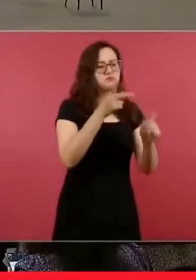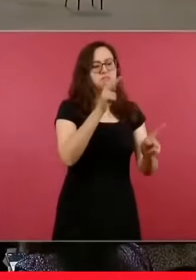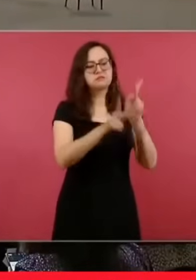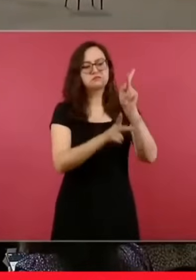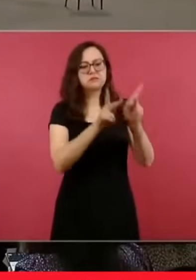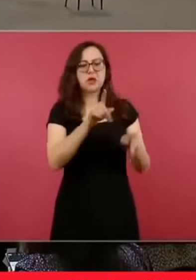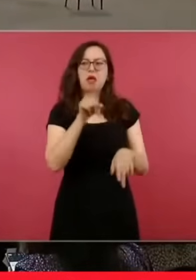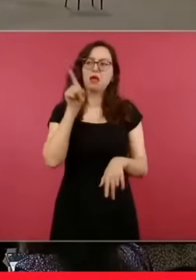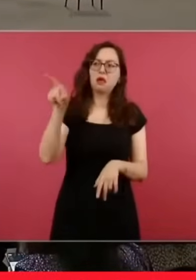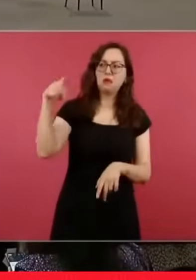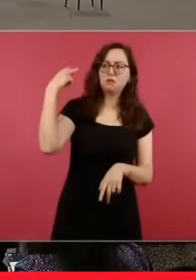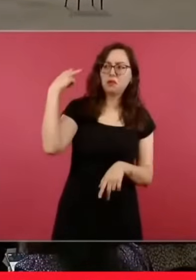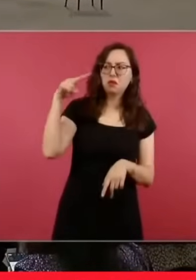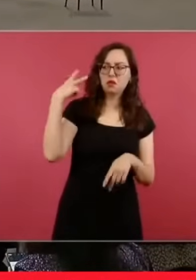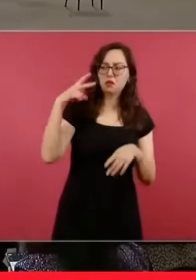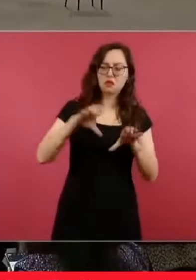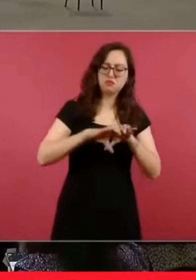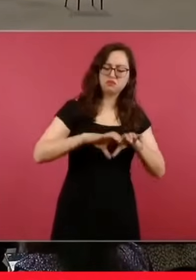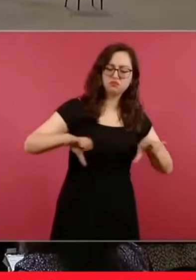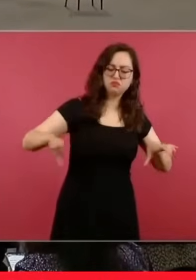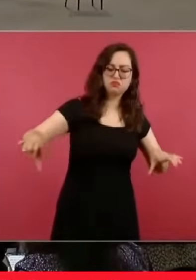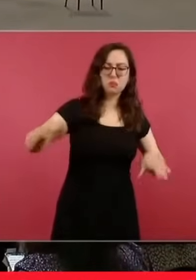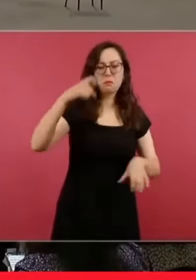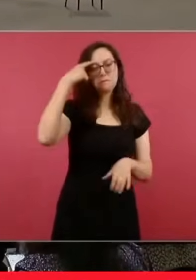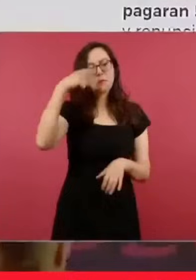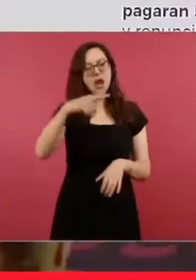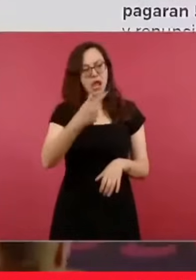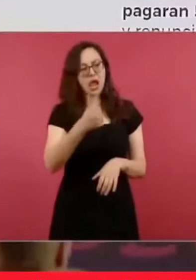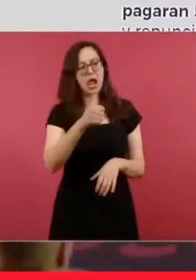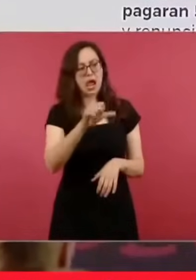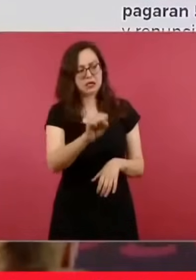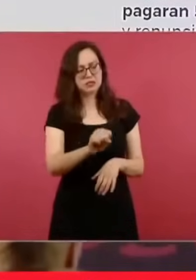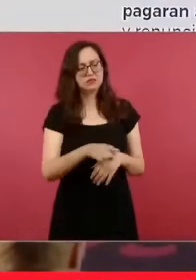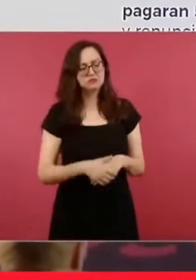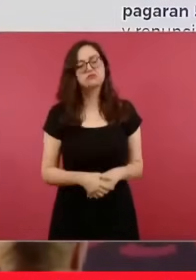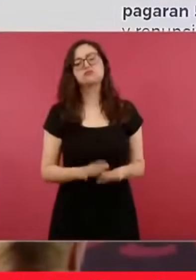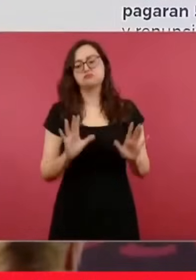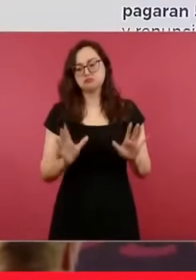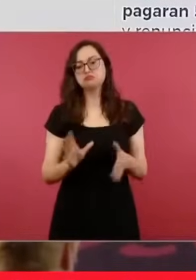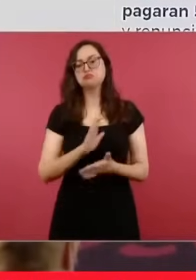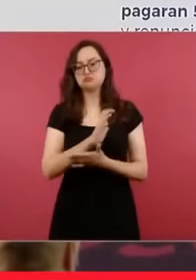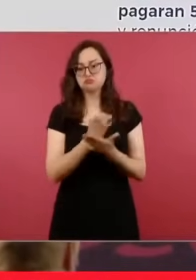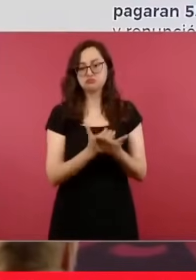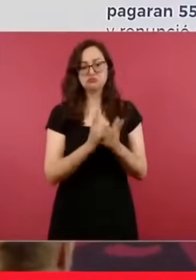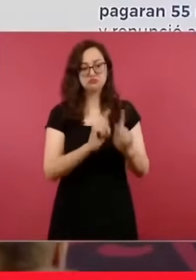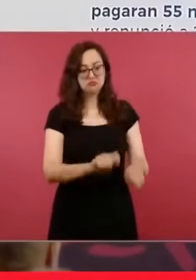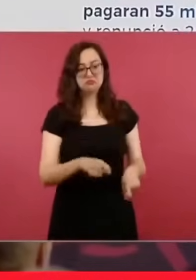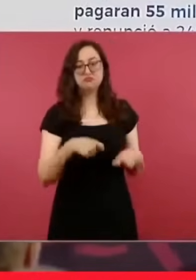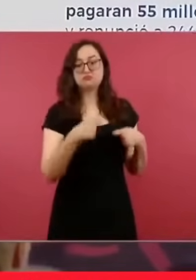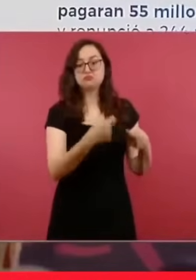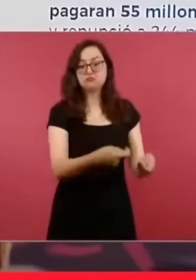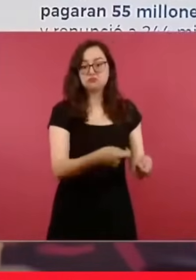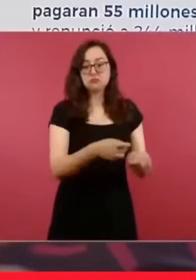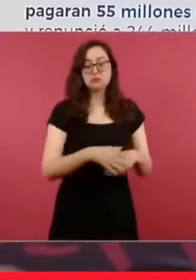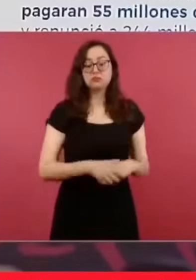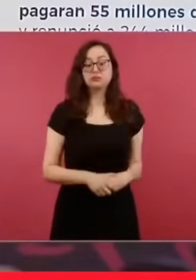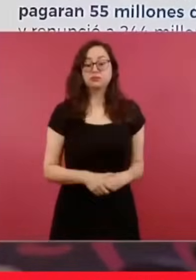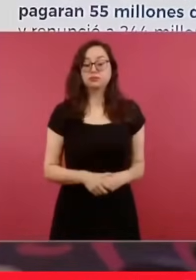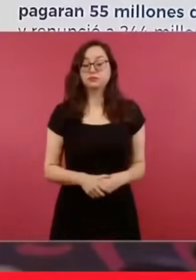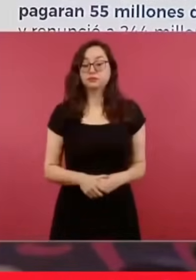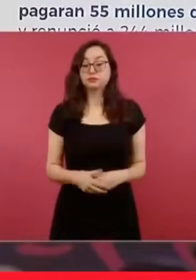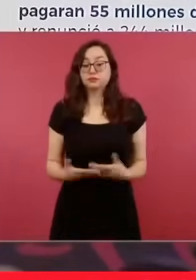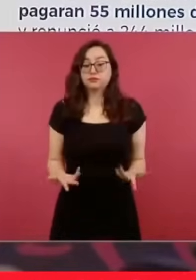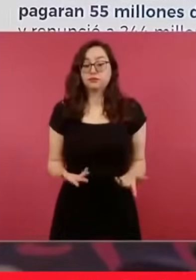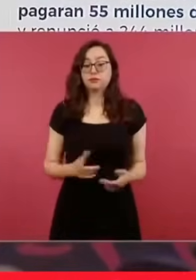de 300 kilómetros. El campo nunca se perforó, nunca se desarrolló, pero el ducto sí se rentó a